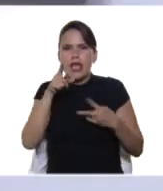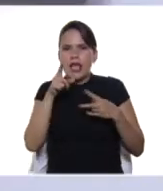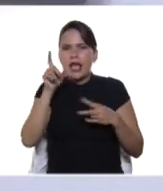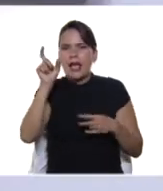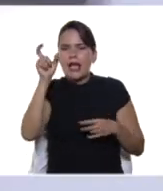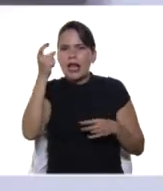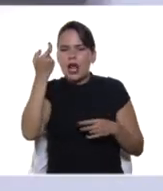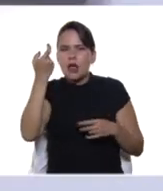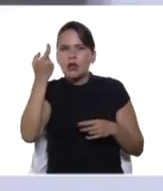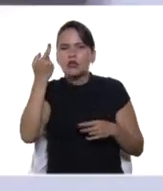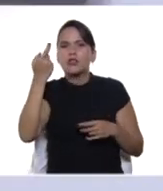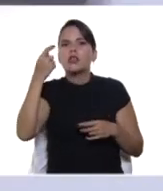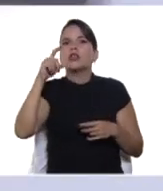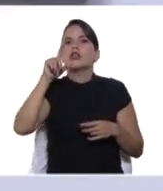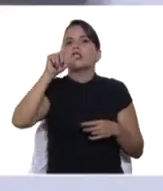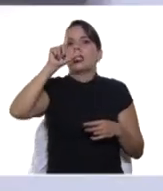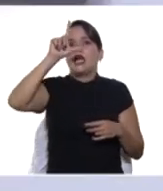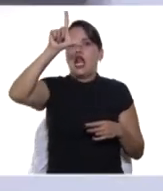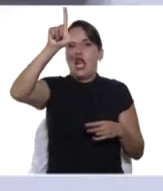segundo cuadrante,